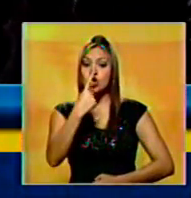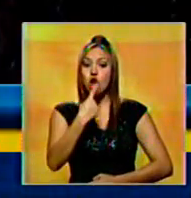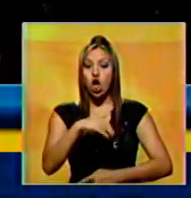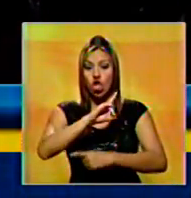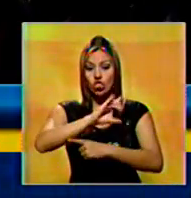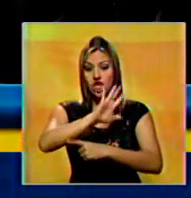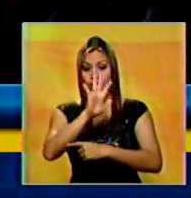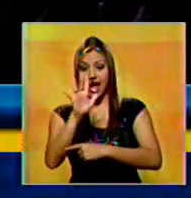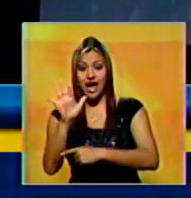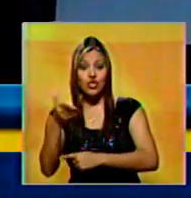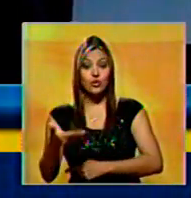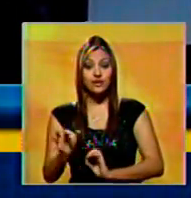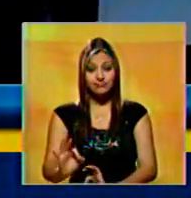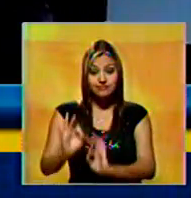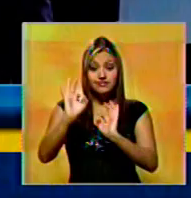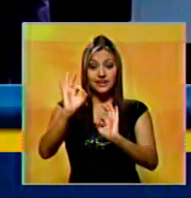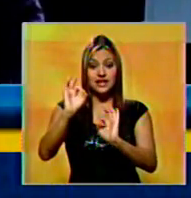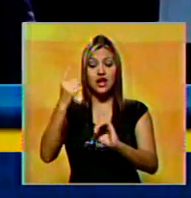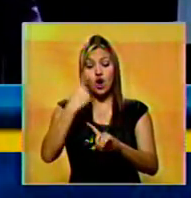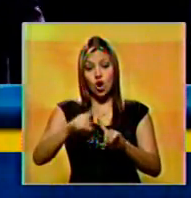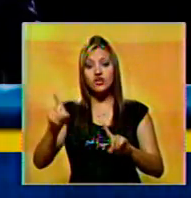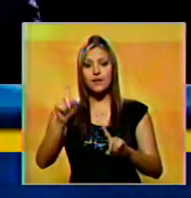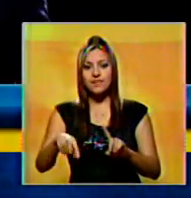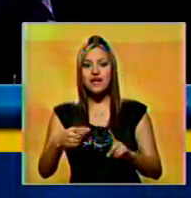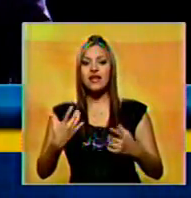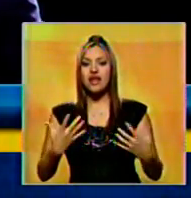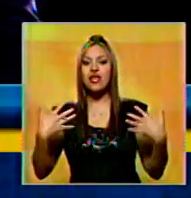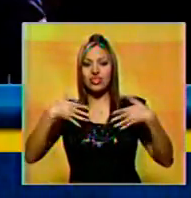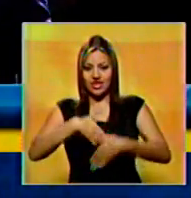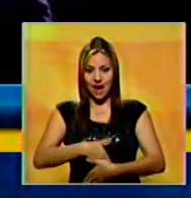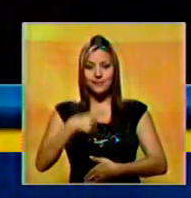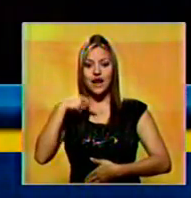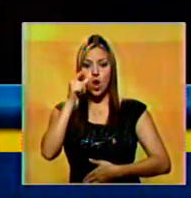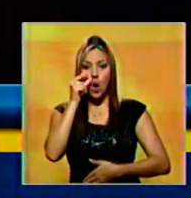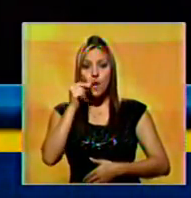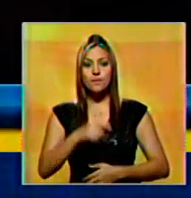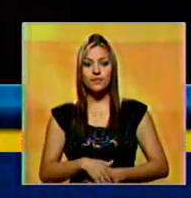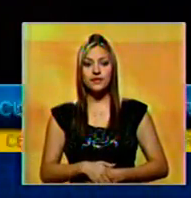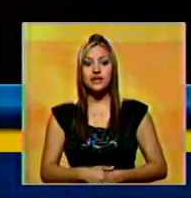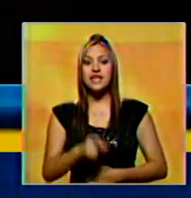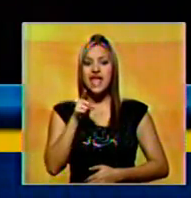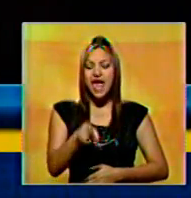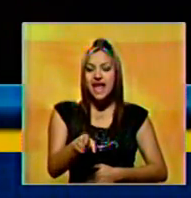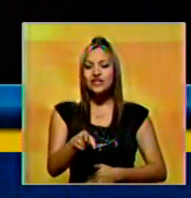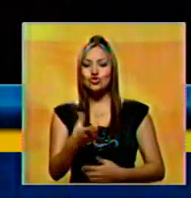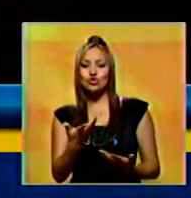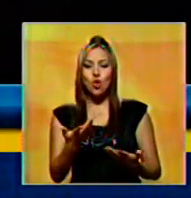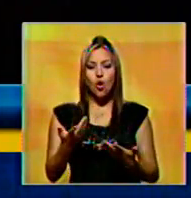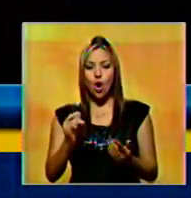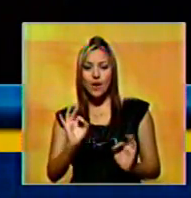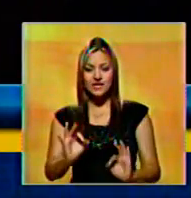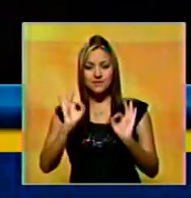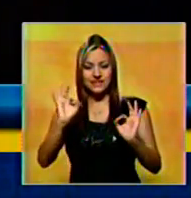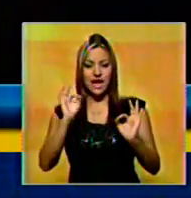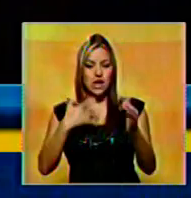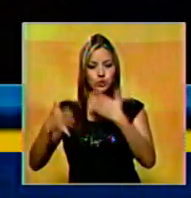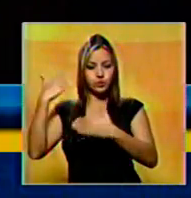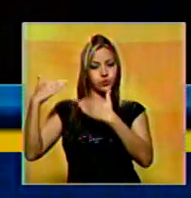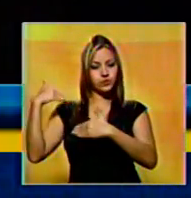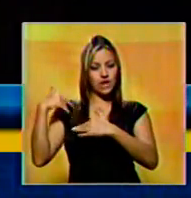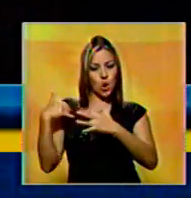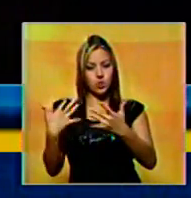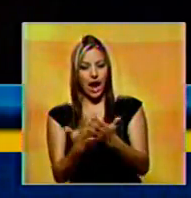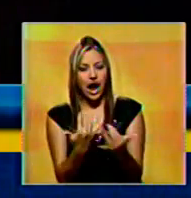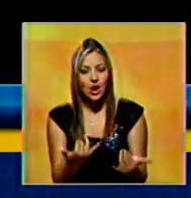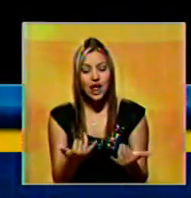dorados predominan, al igual que los trajes cruzados para los caballeros. Una colección en estilo barroco, bizantino. La verdad que es una